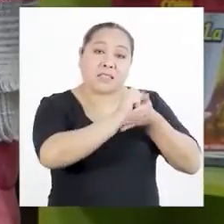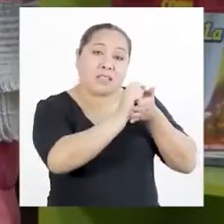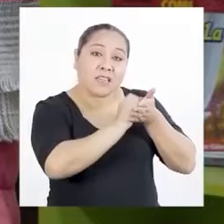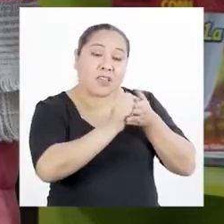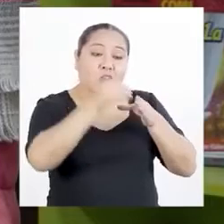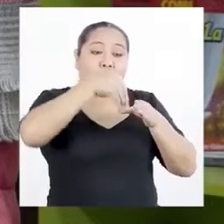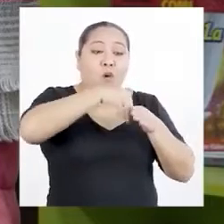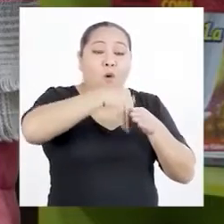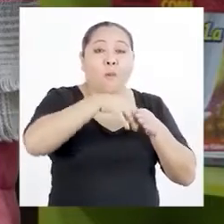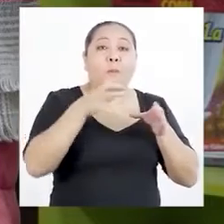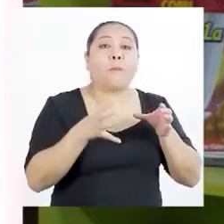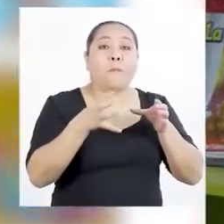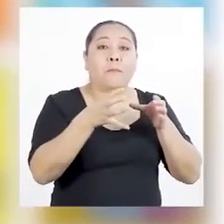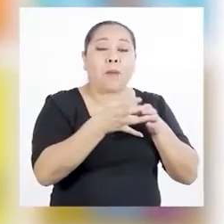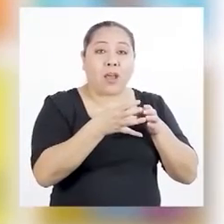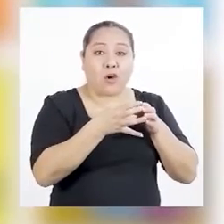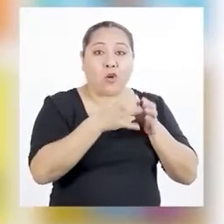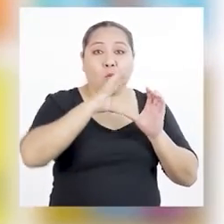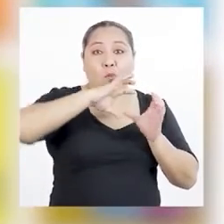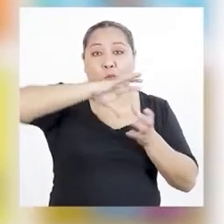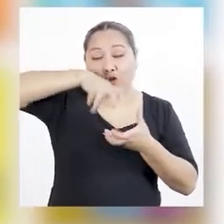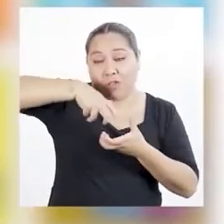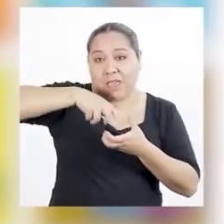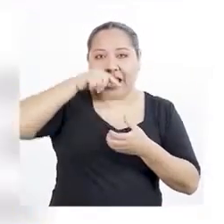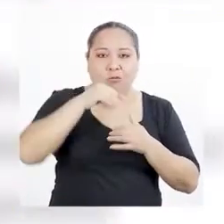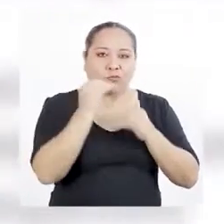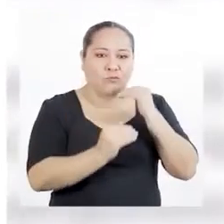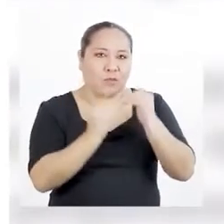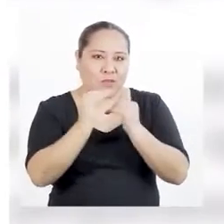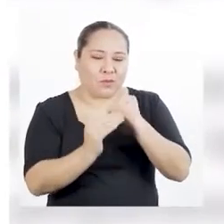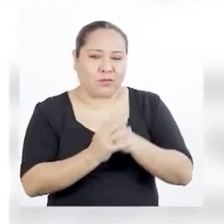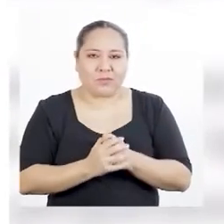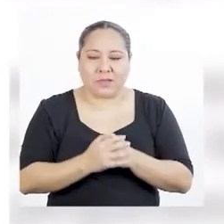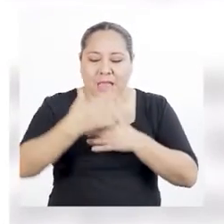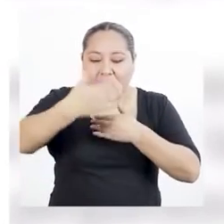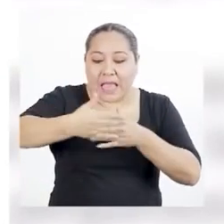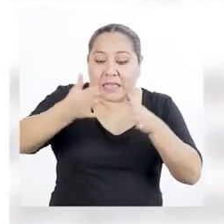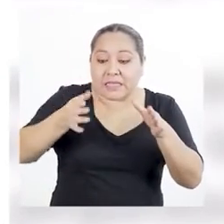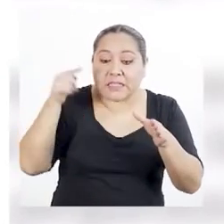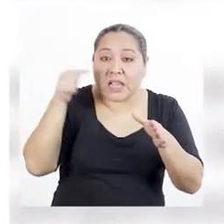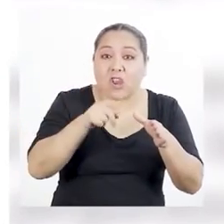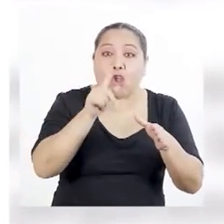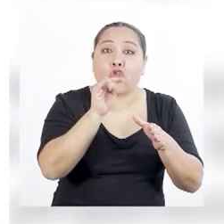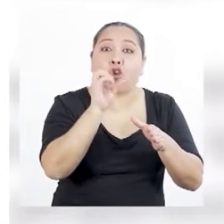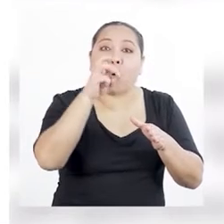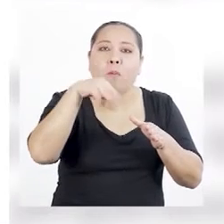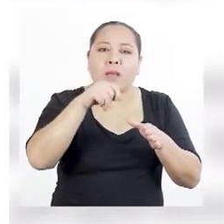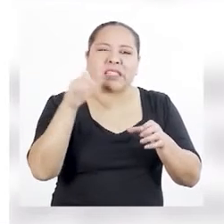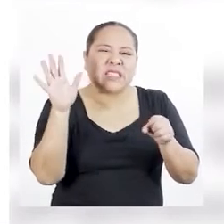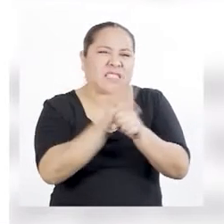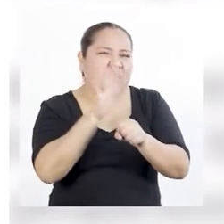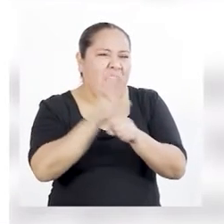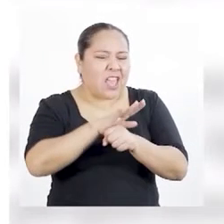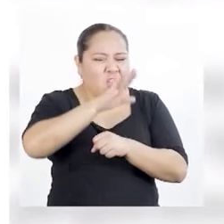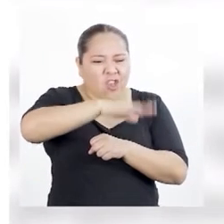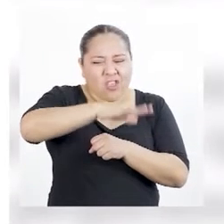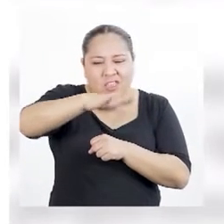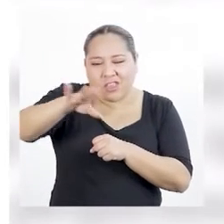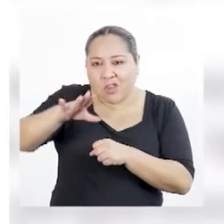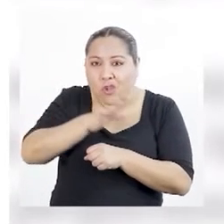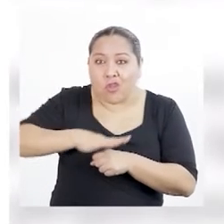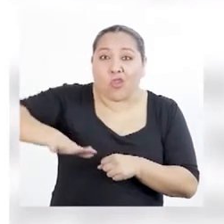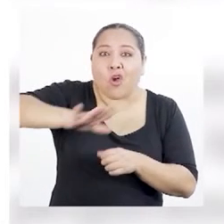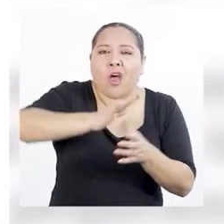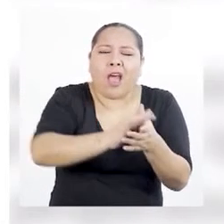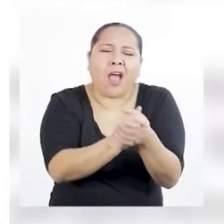por el Banco Mundial en su serie Paso a Paso. El salón de Tomás estaba lleno de niños. Todos